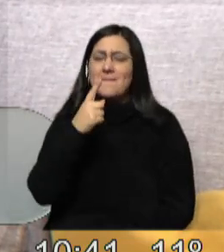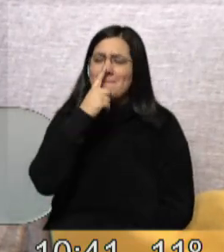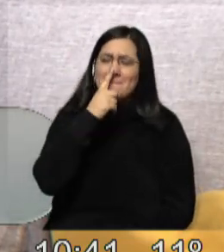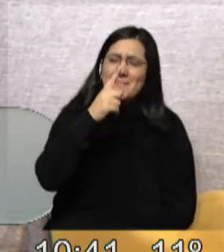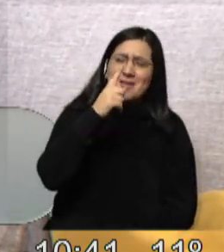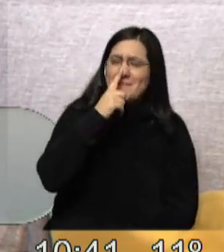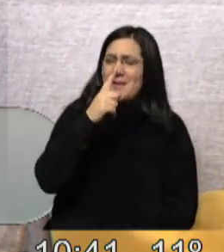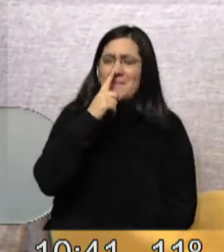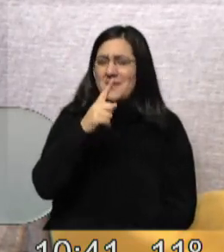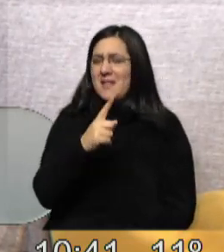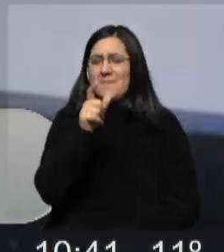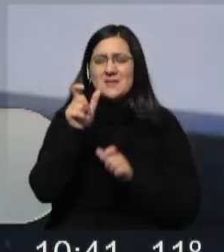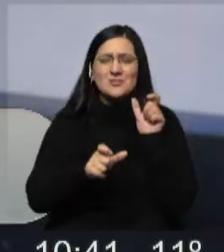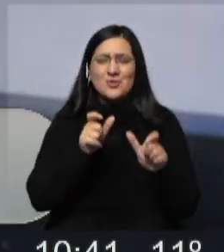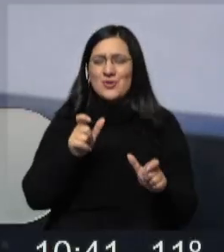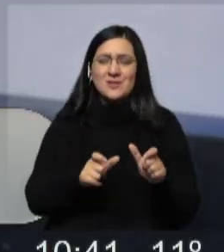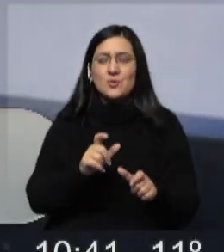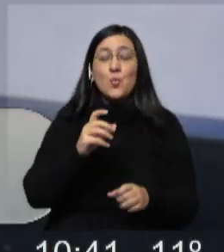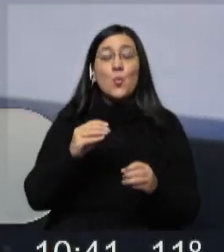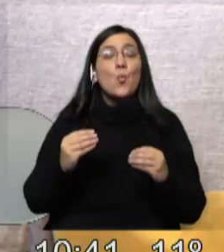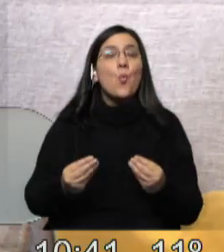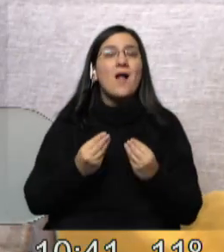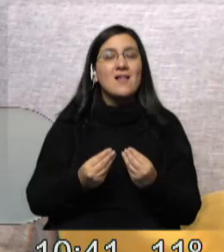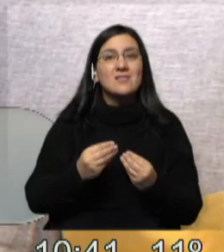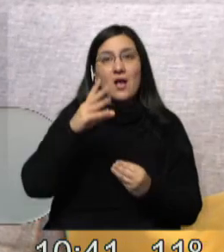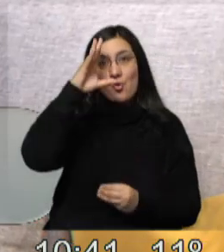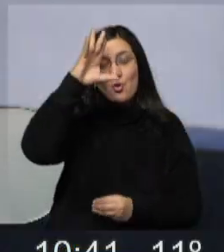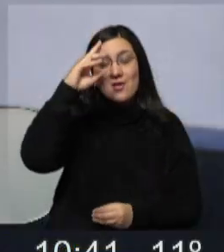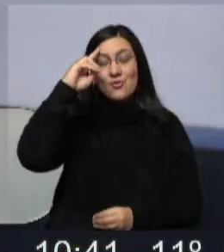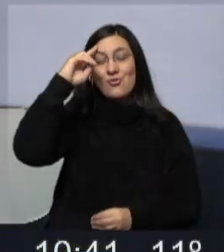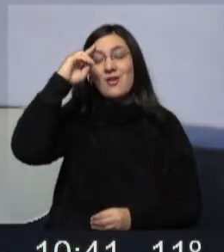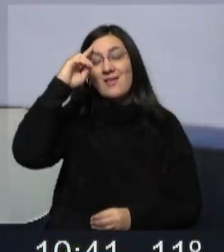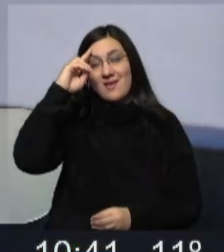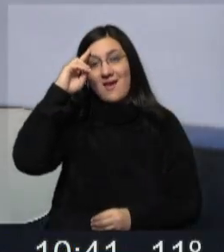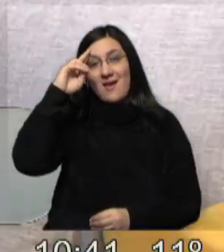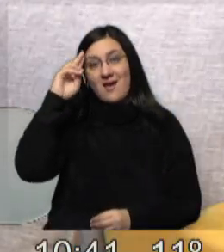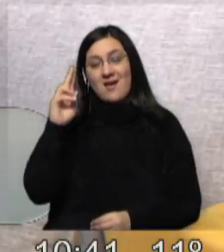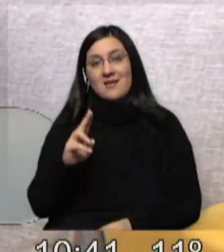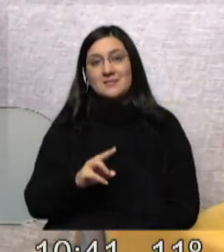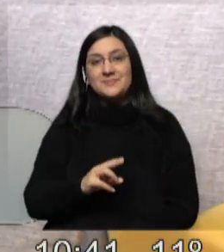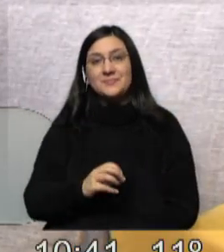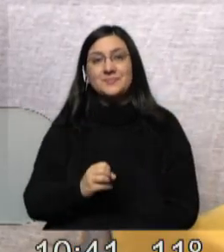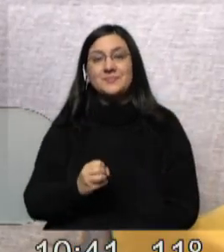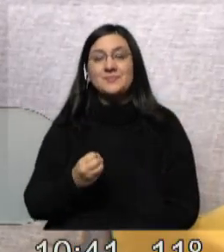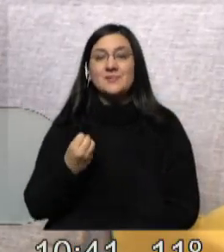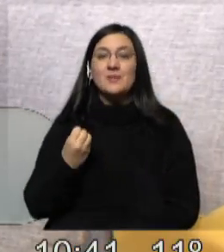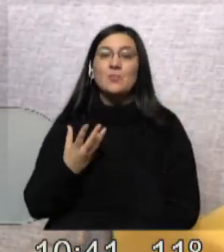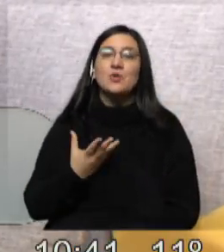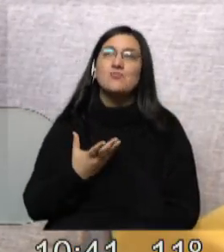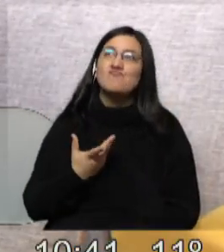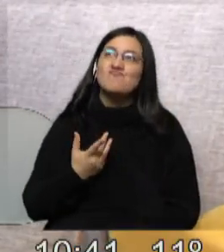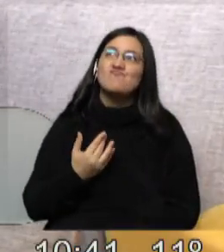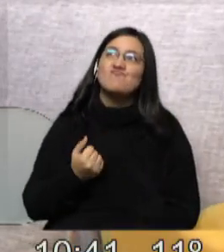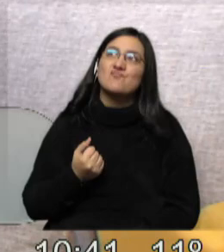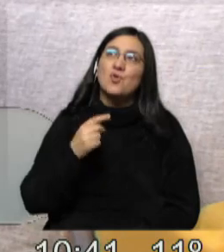Miles, muchísimos. ¿Cuál recordás con nostalgia? Porque estamos en el mes de la nostalgia. Sí. Todo hoy. Y